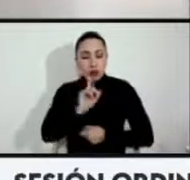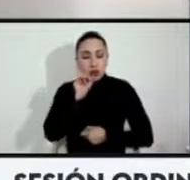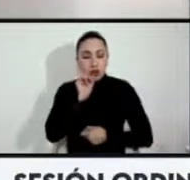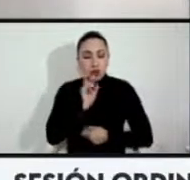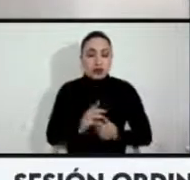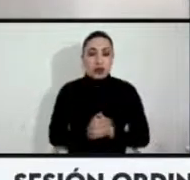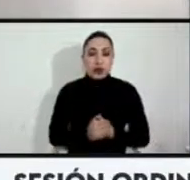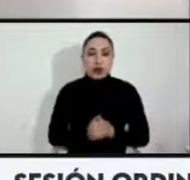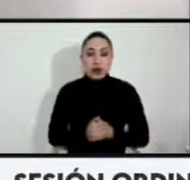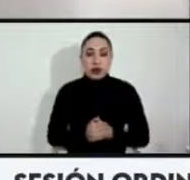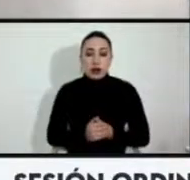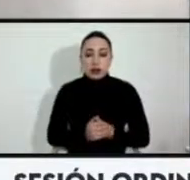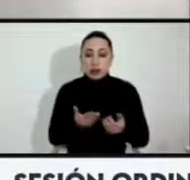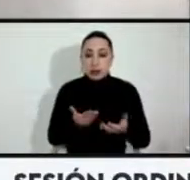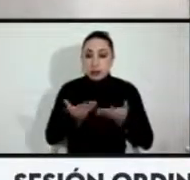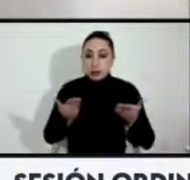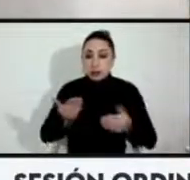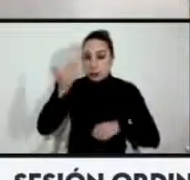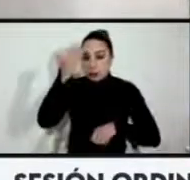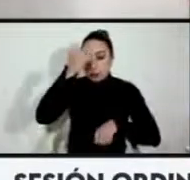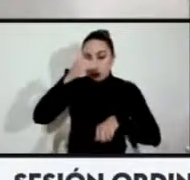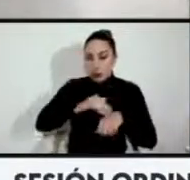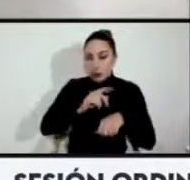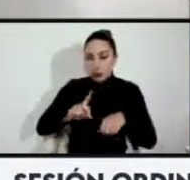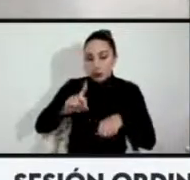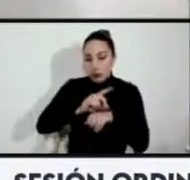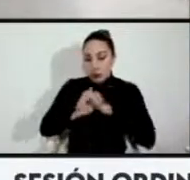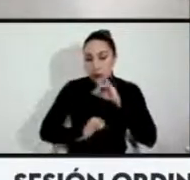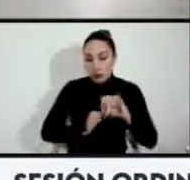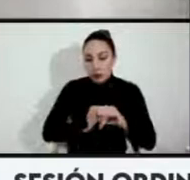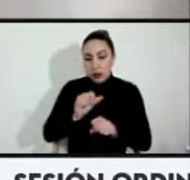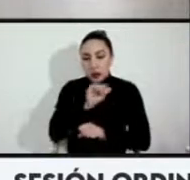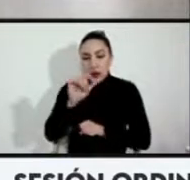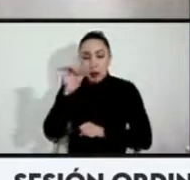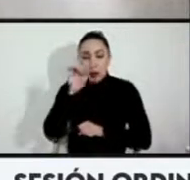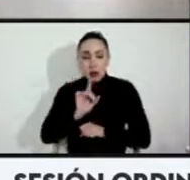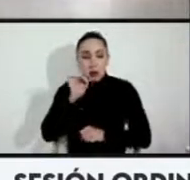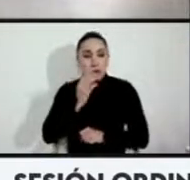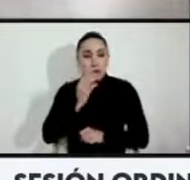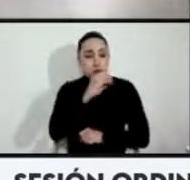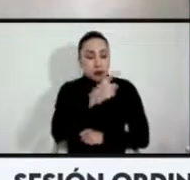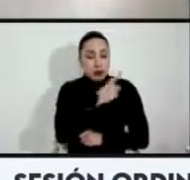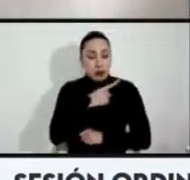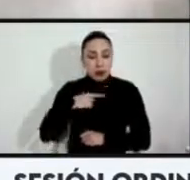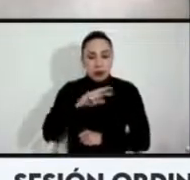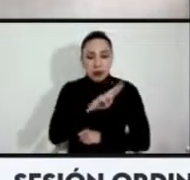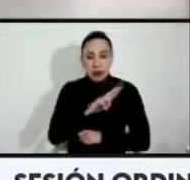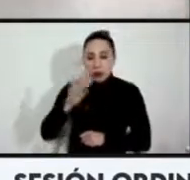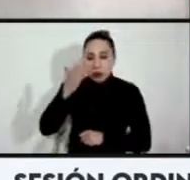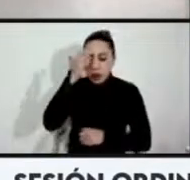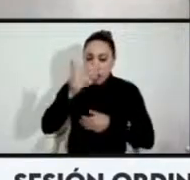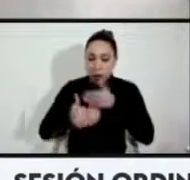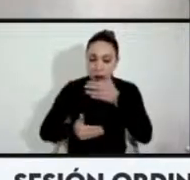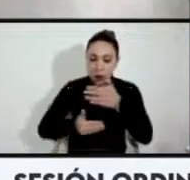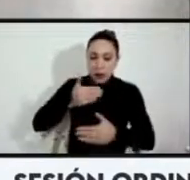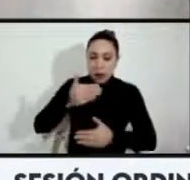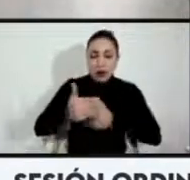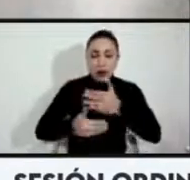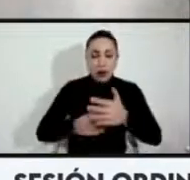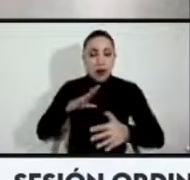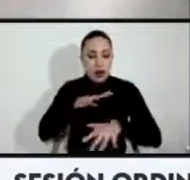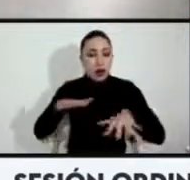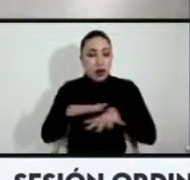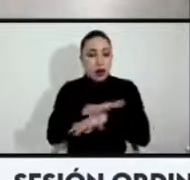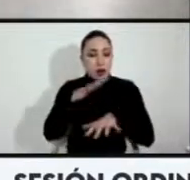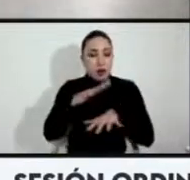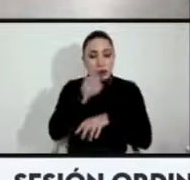conmemoración antes mencionada, debemos reconocer lo mucho que hemos avanzado respecto a nuestros derechos en las últimas